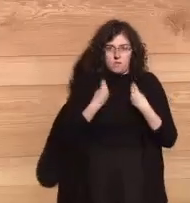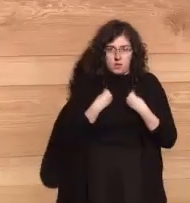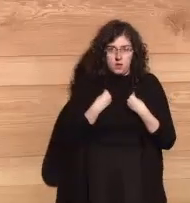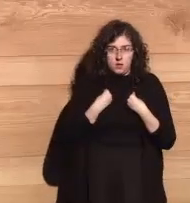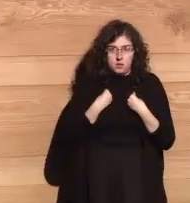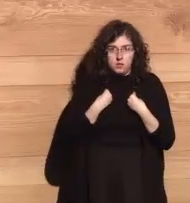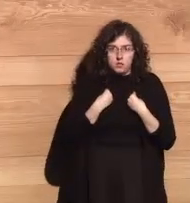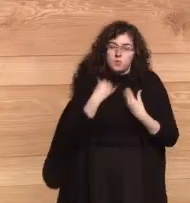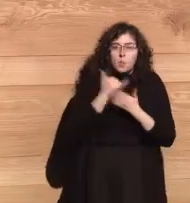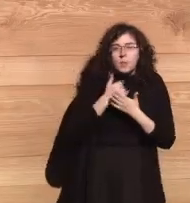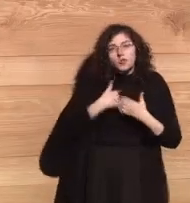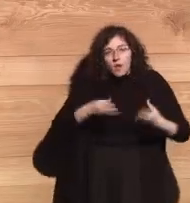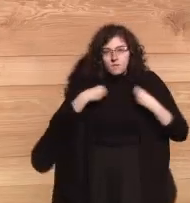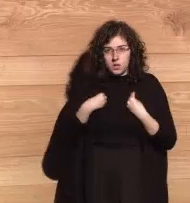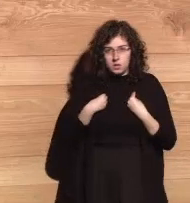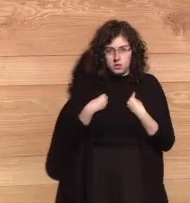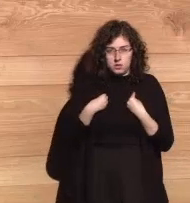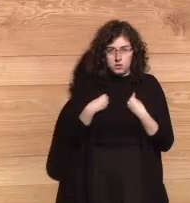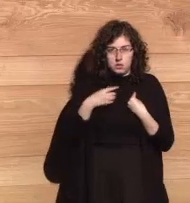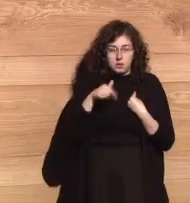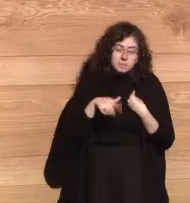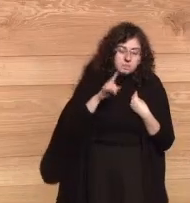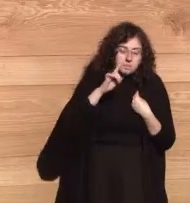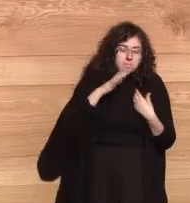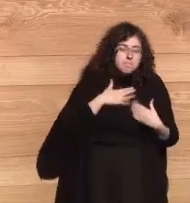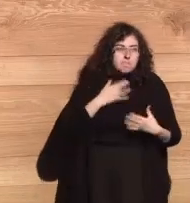que uno vivió. Y no sé, a mí me parece que